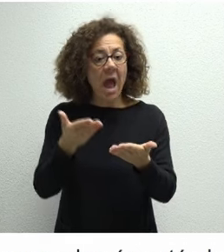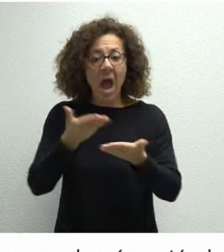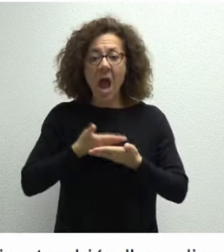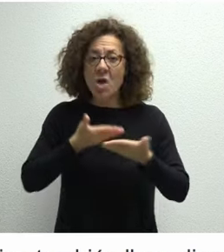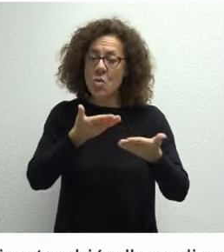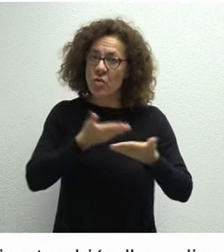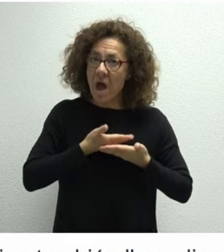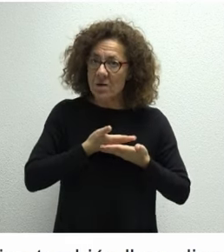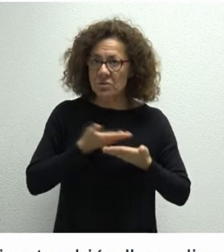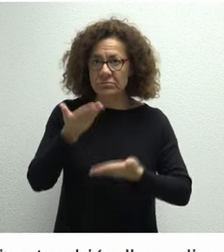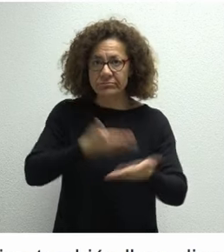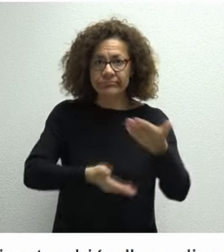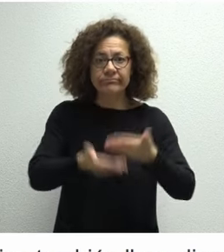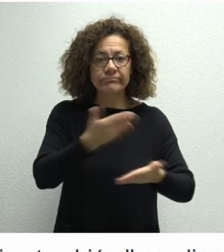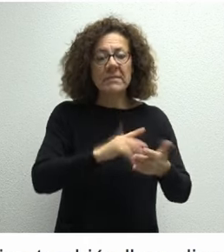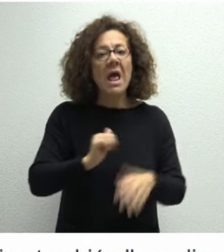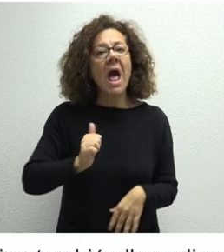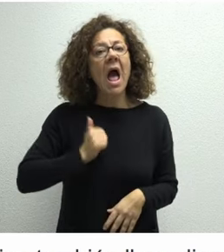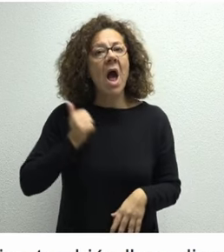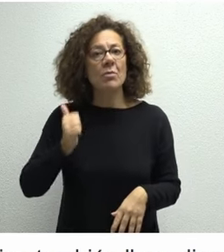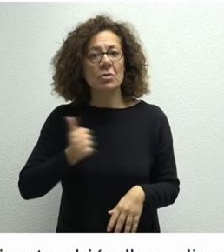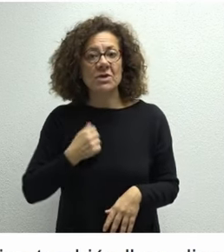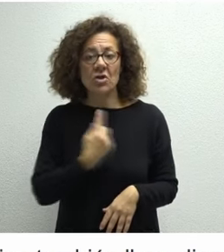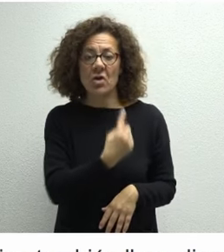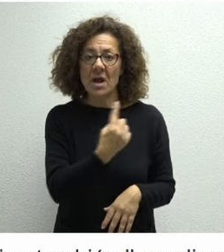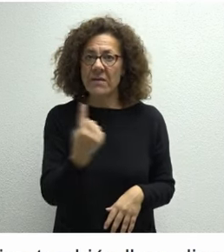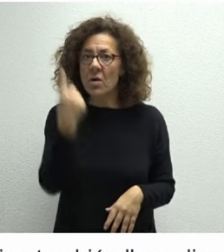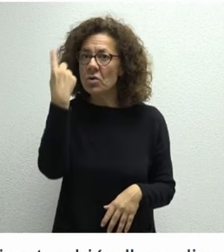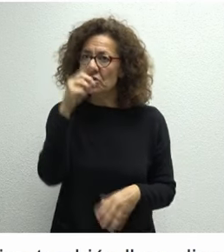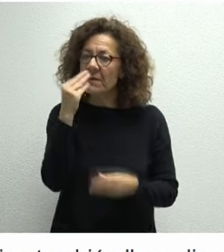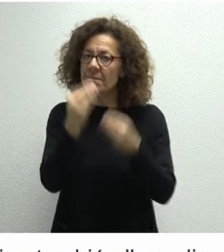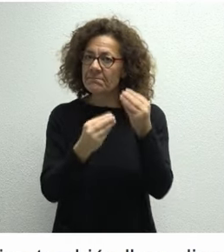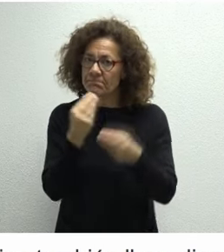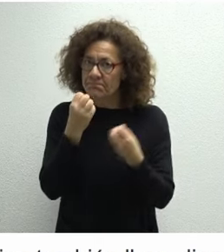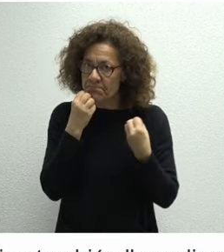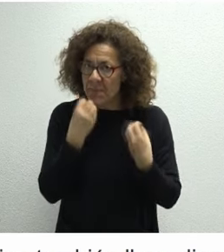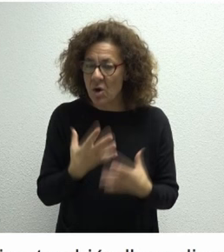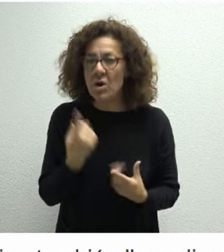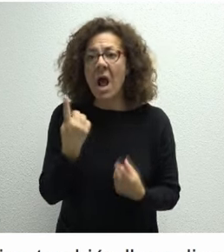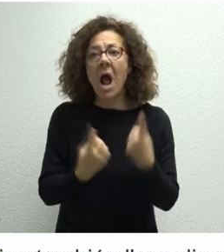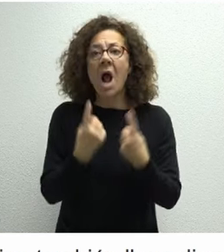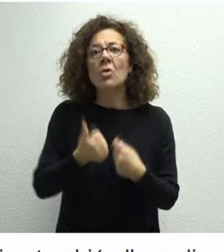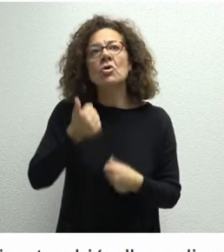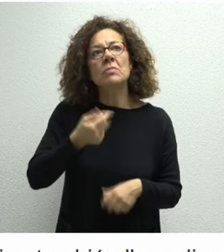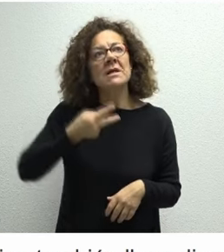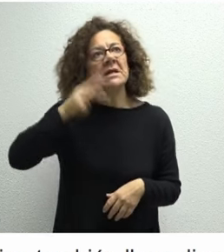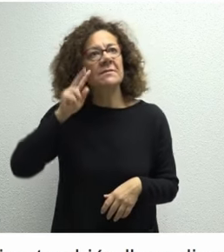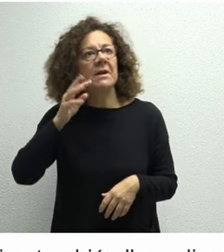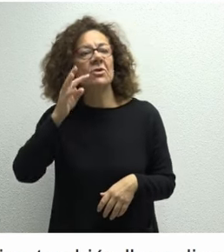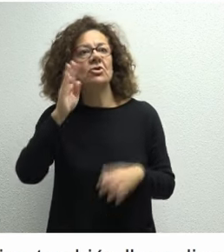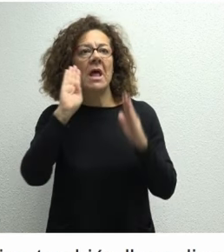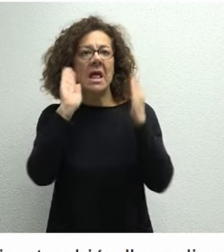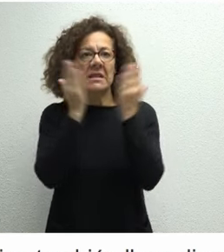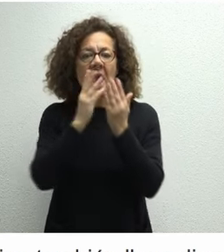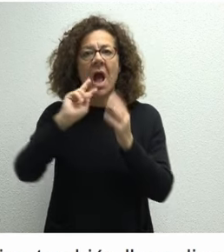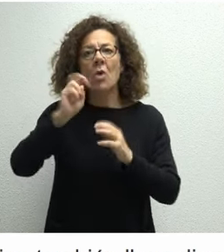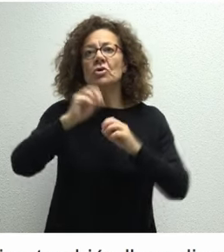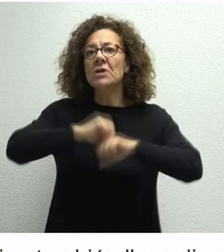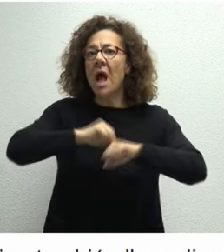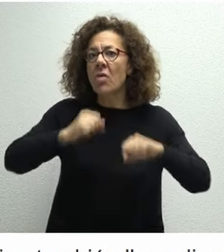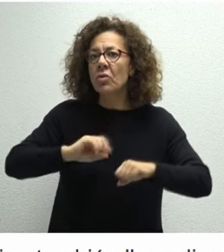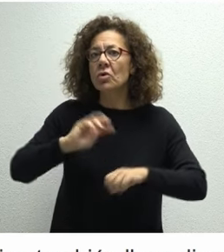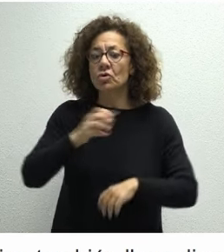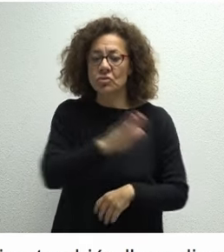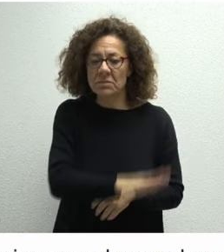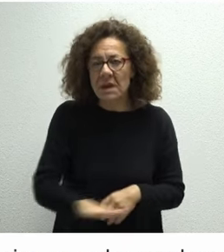unos a otros aprovechando lo que cada uno sabe hacer mejor hay unos que son más expertos en tea otros en adultos otros en